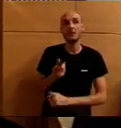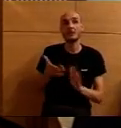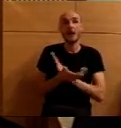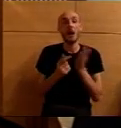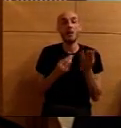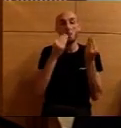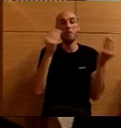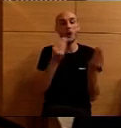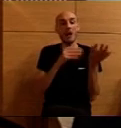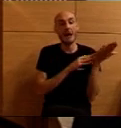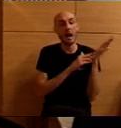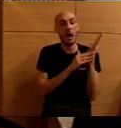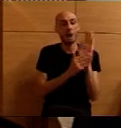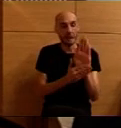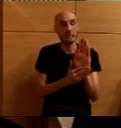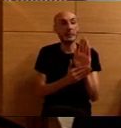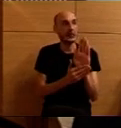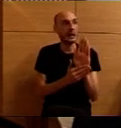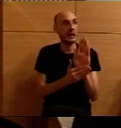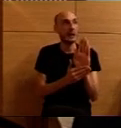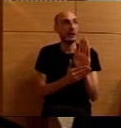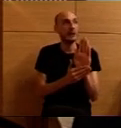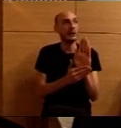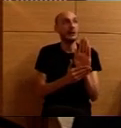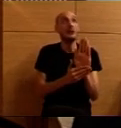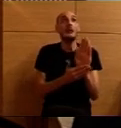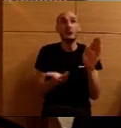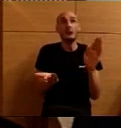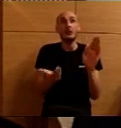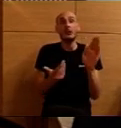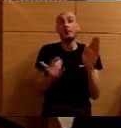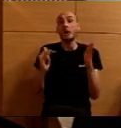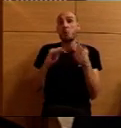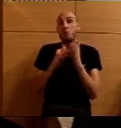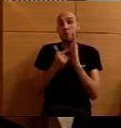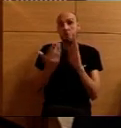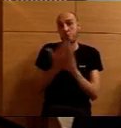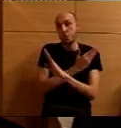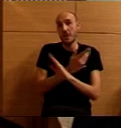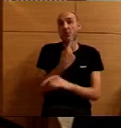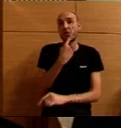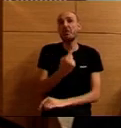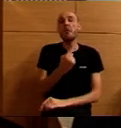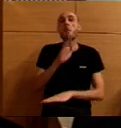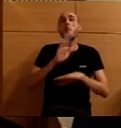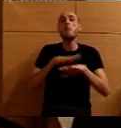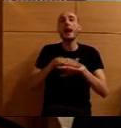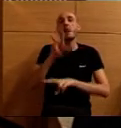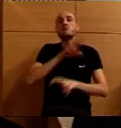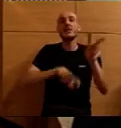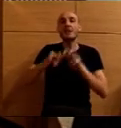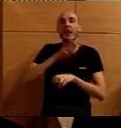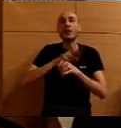de lo que el anteproyecto de ley habla para bonificaciones y para la